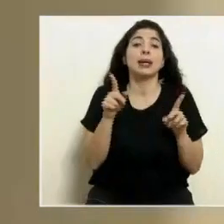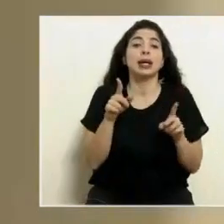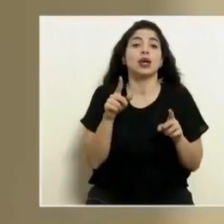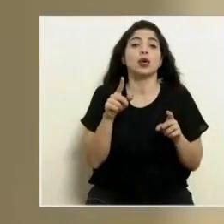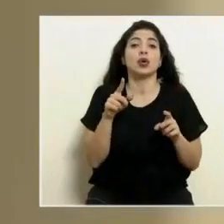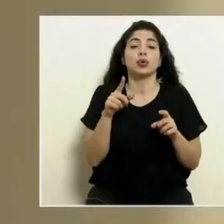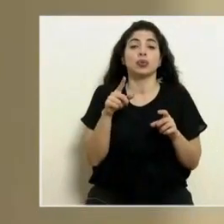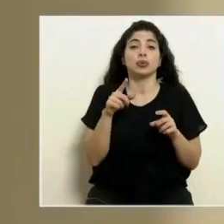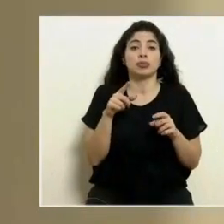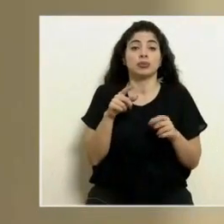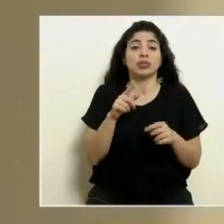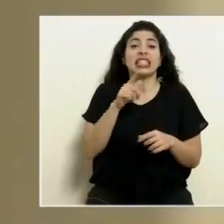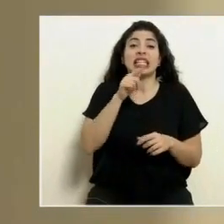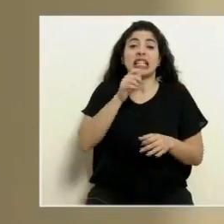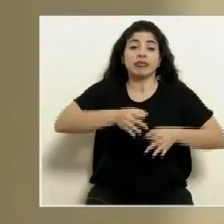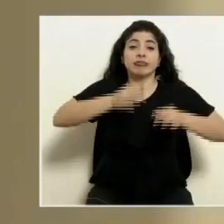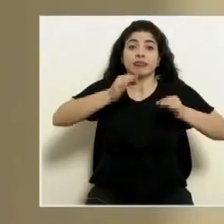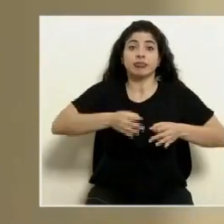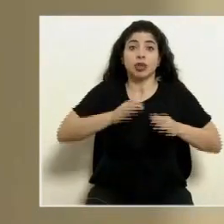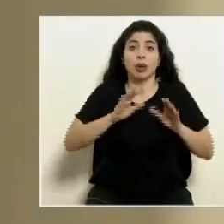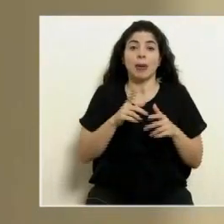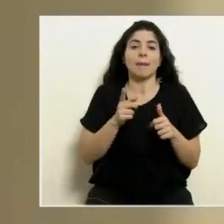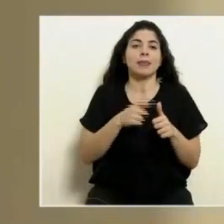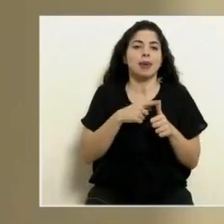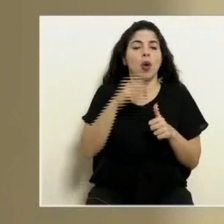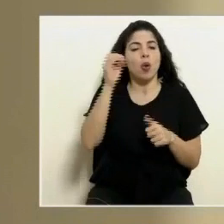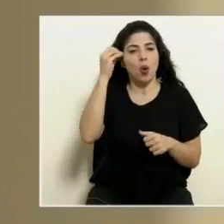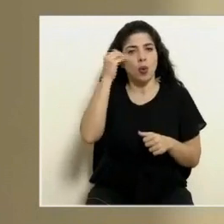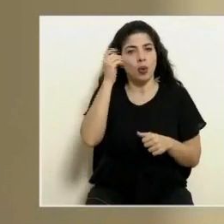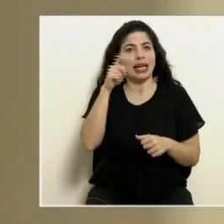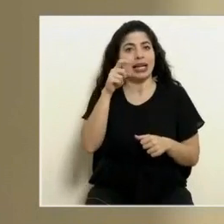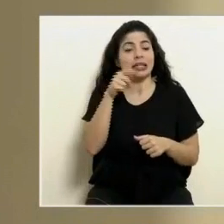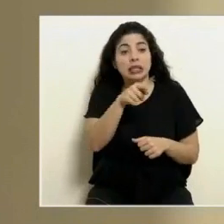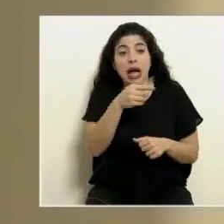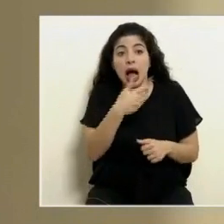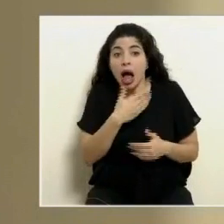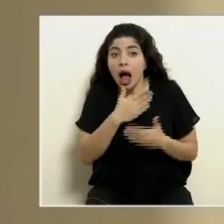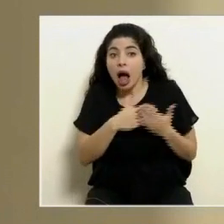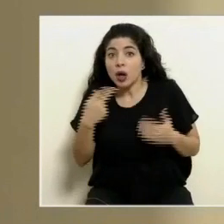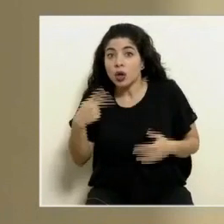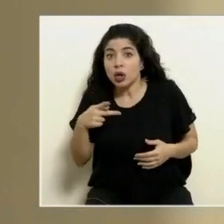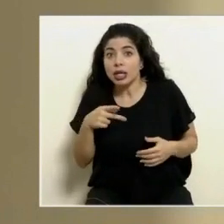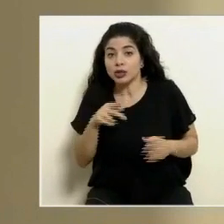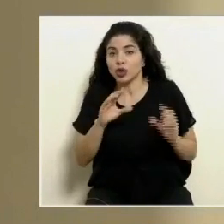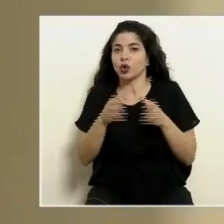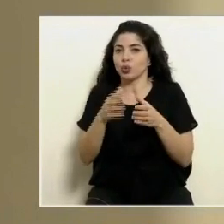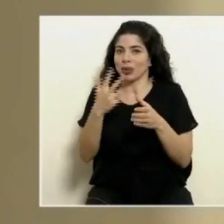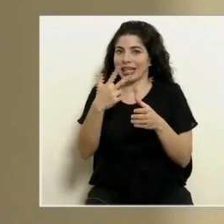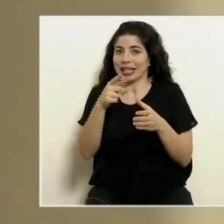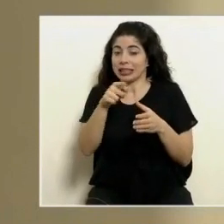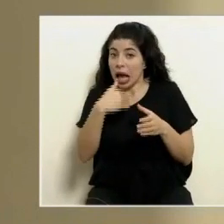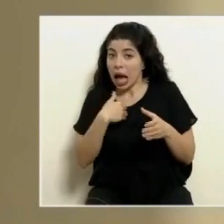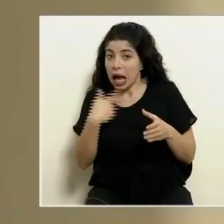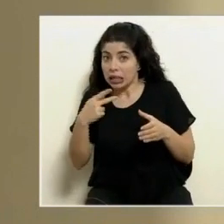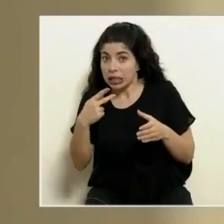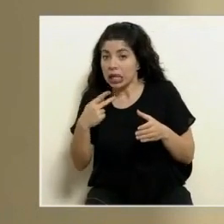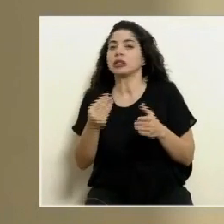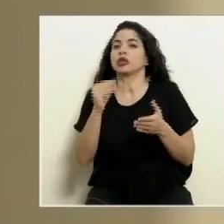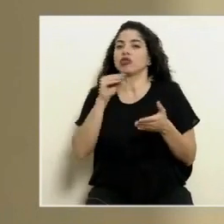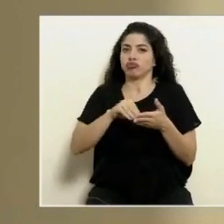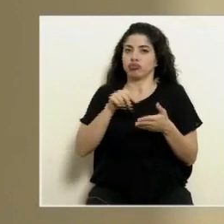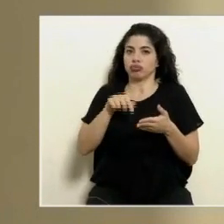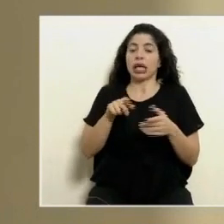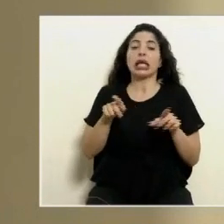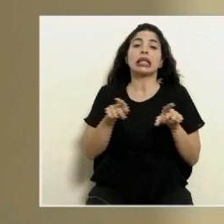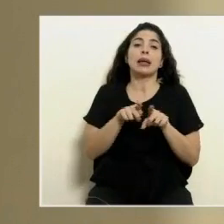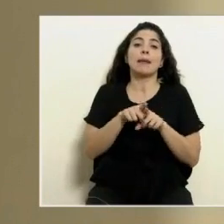criterio que define la comisión, bueno, primero obviamente que tenga que tener algún factor de riesgo en el caso del grupo 3, y se